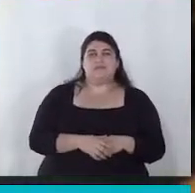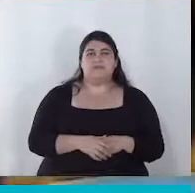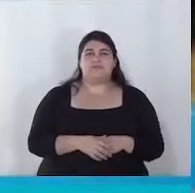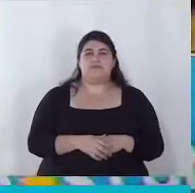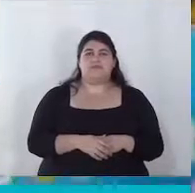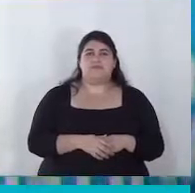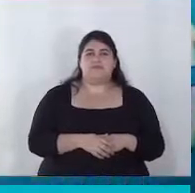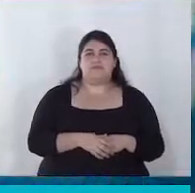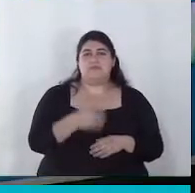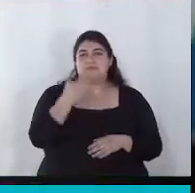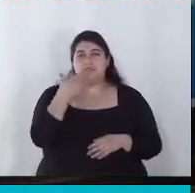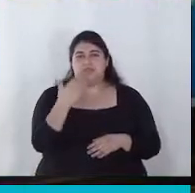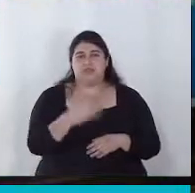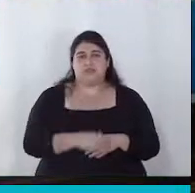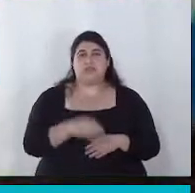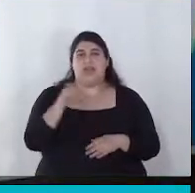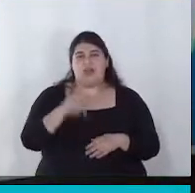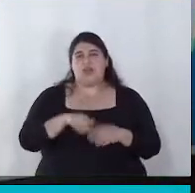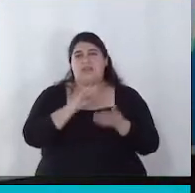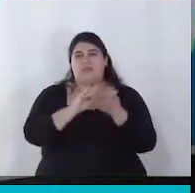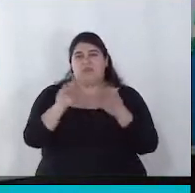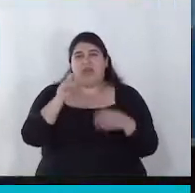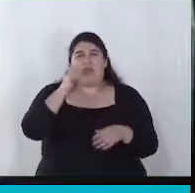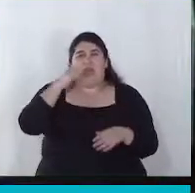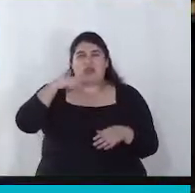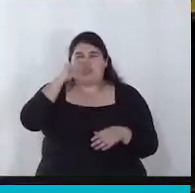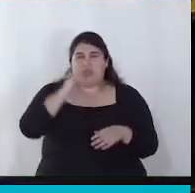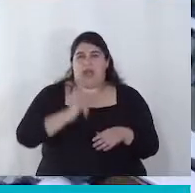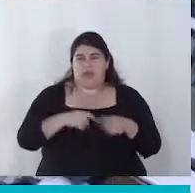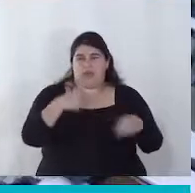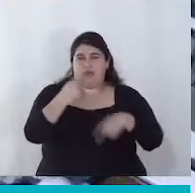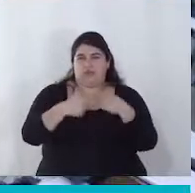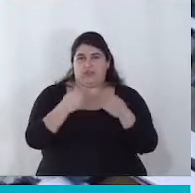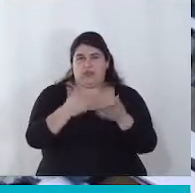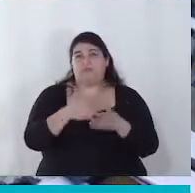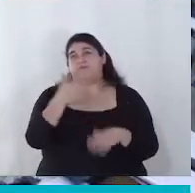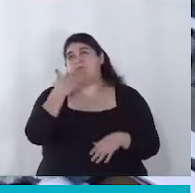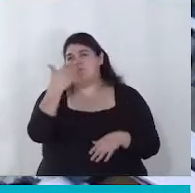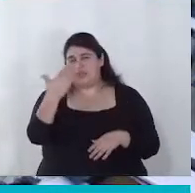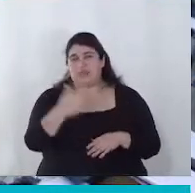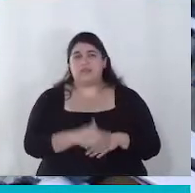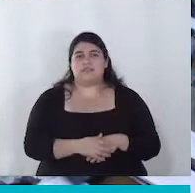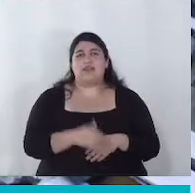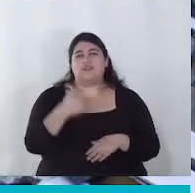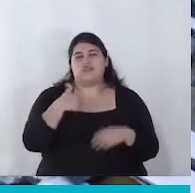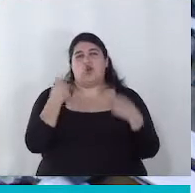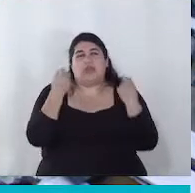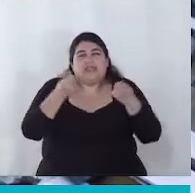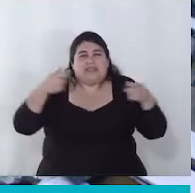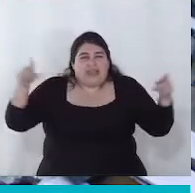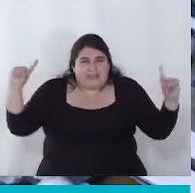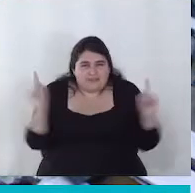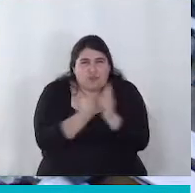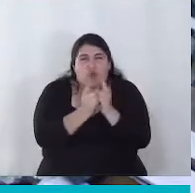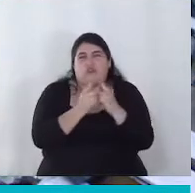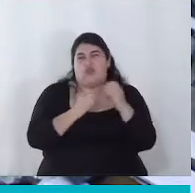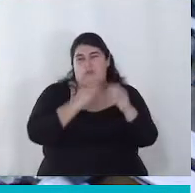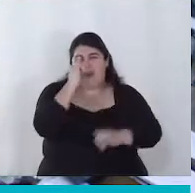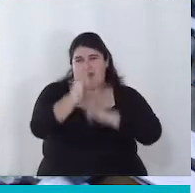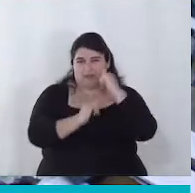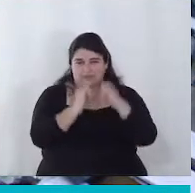ahora sí diputado gonzález sí gracias te voy a tratar de ser los más de posible